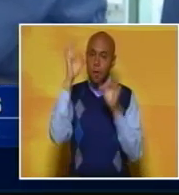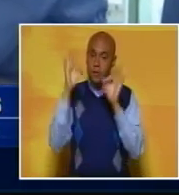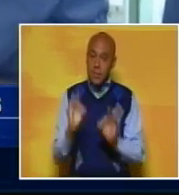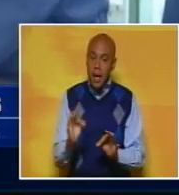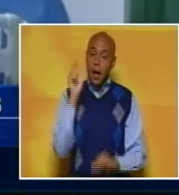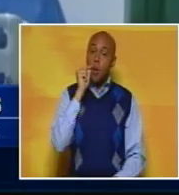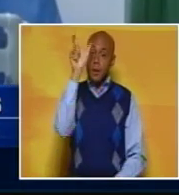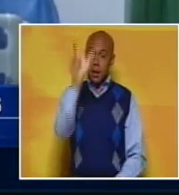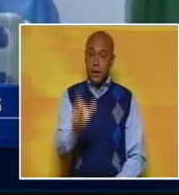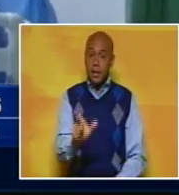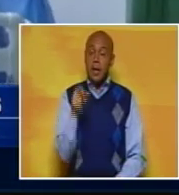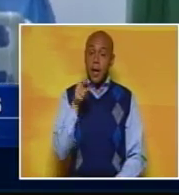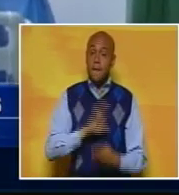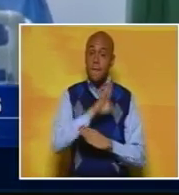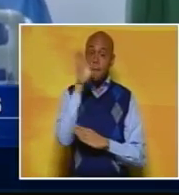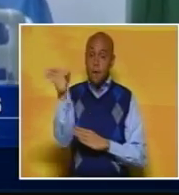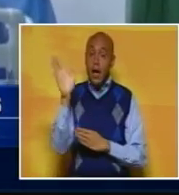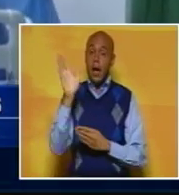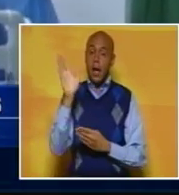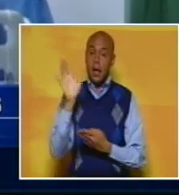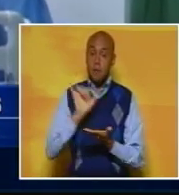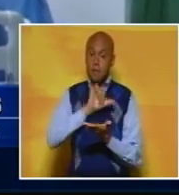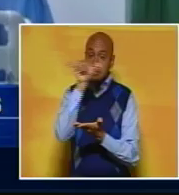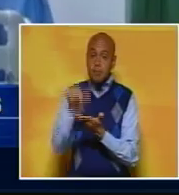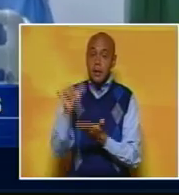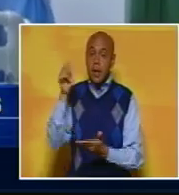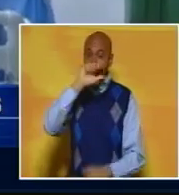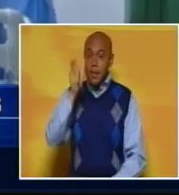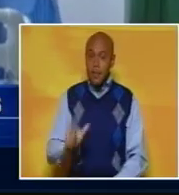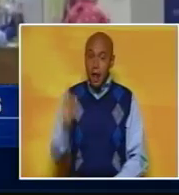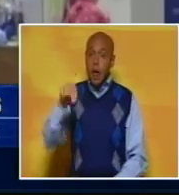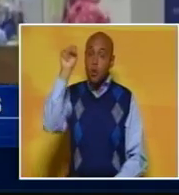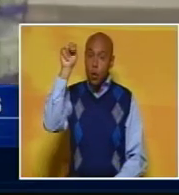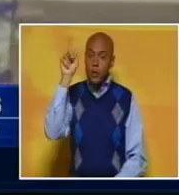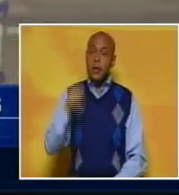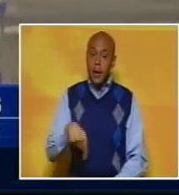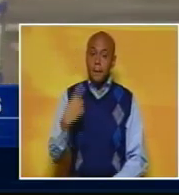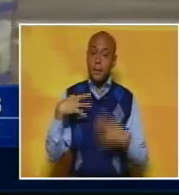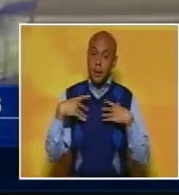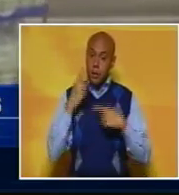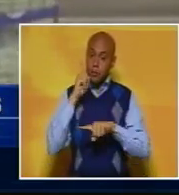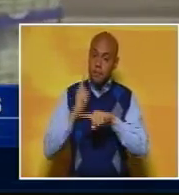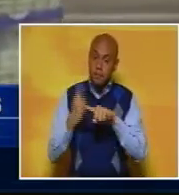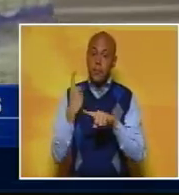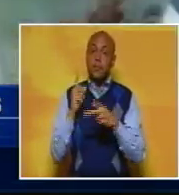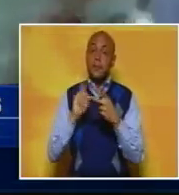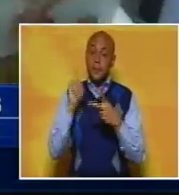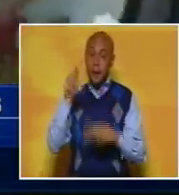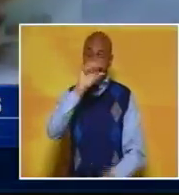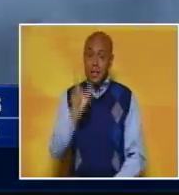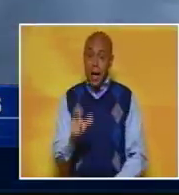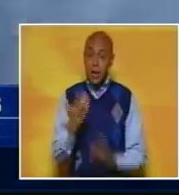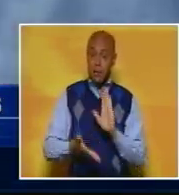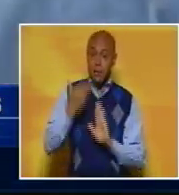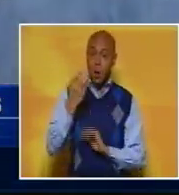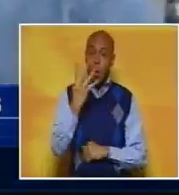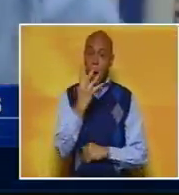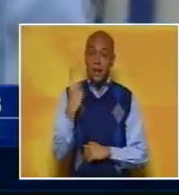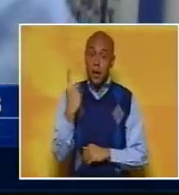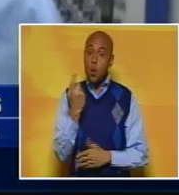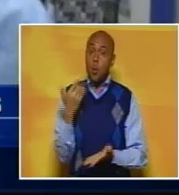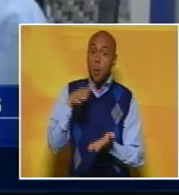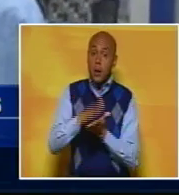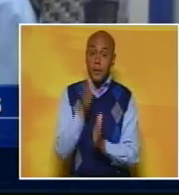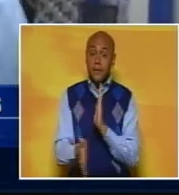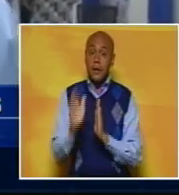hombre que estuvo en el norte de Italia de vacaciones. Otro hombre ha dado positivo en primer análisis. En Italia subió a 41 las muertes